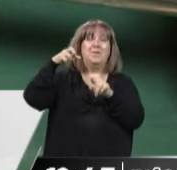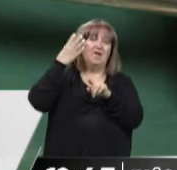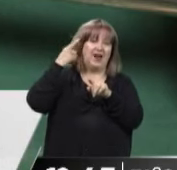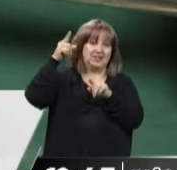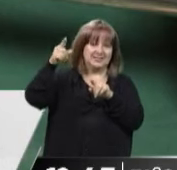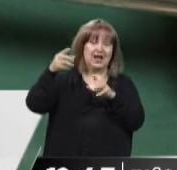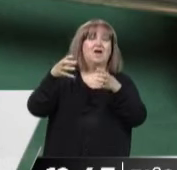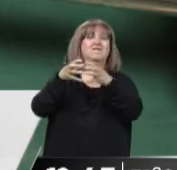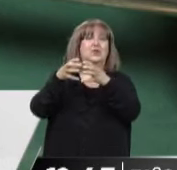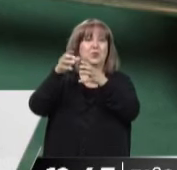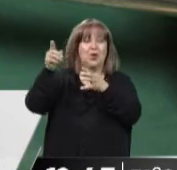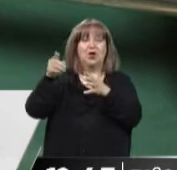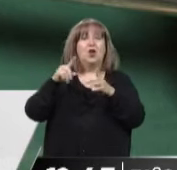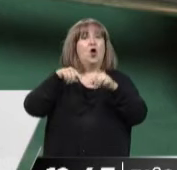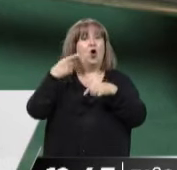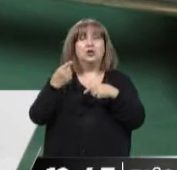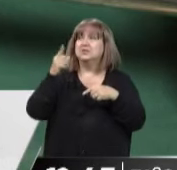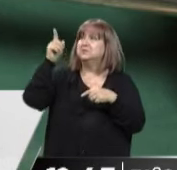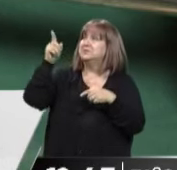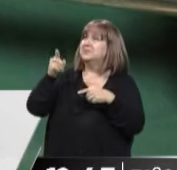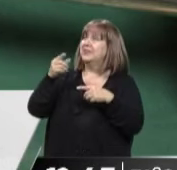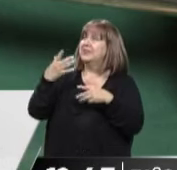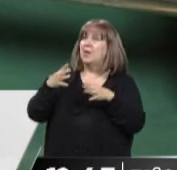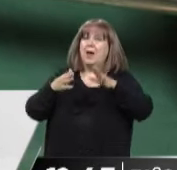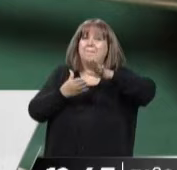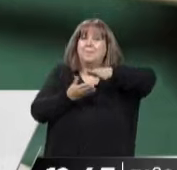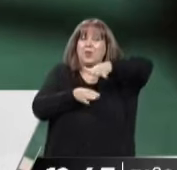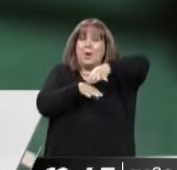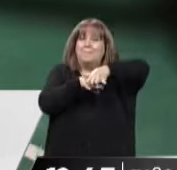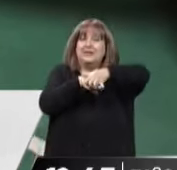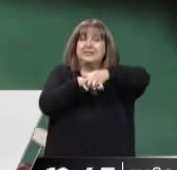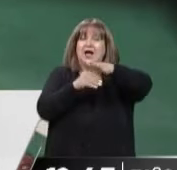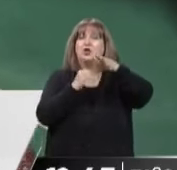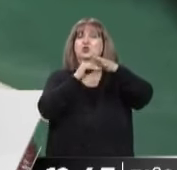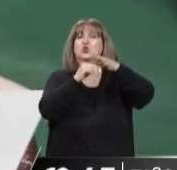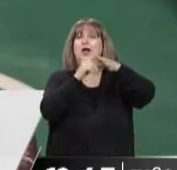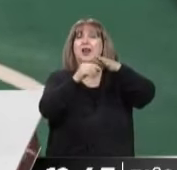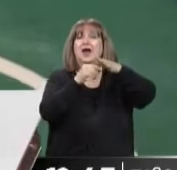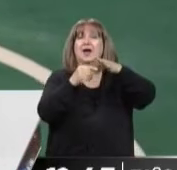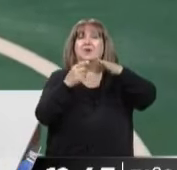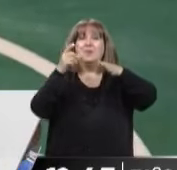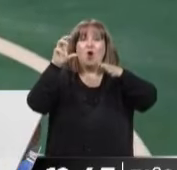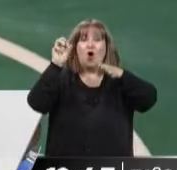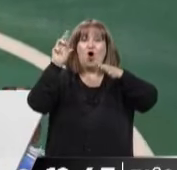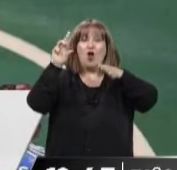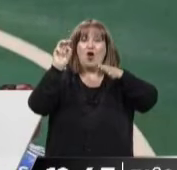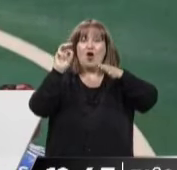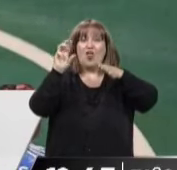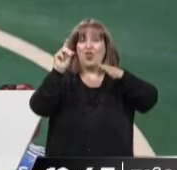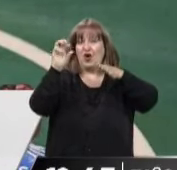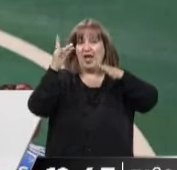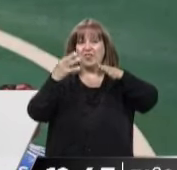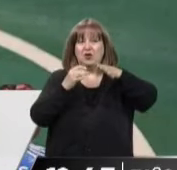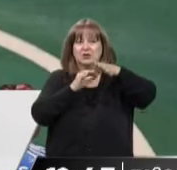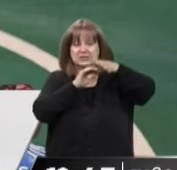una característica también en cuanto a la pisada, porque la suela también es de color dorada, tiene un tono